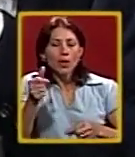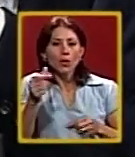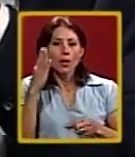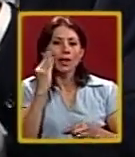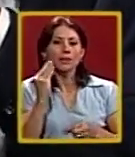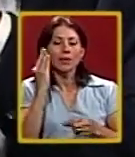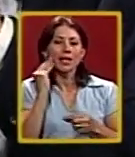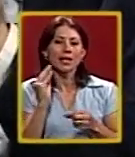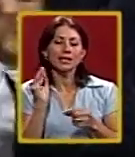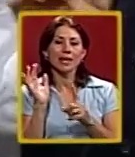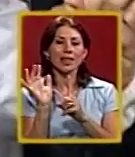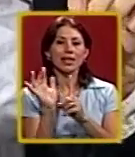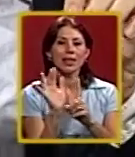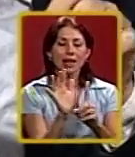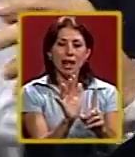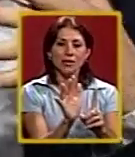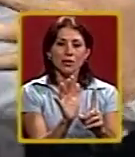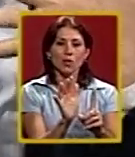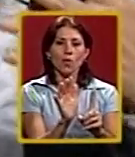liderazgo entre